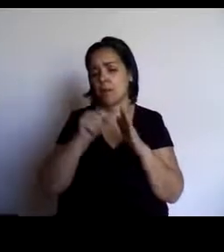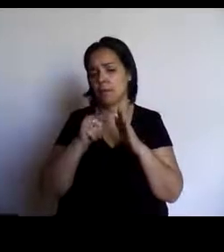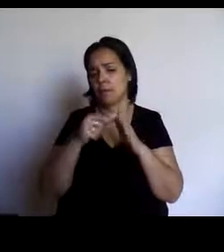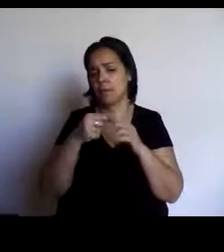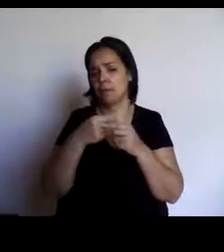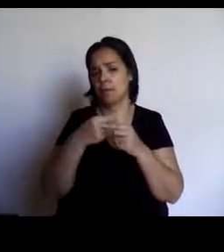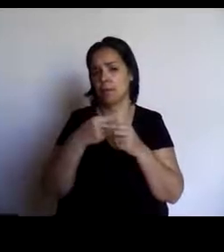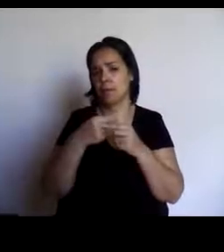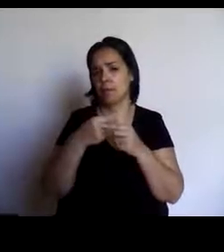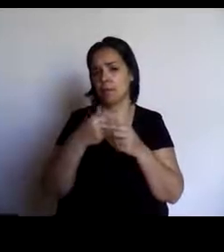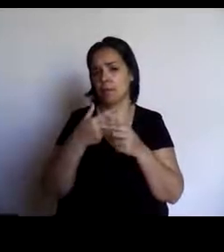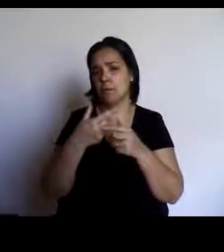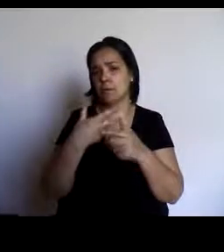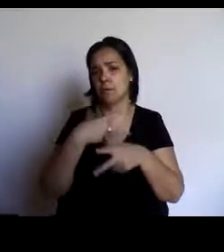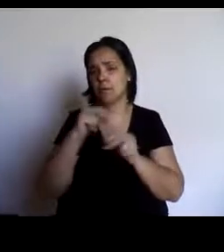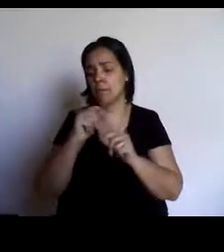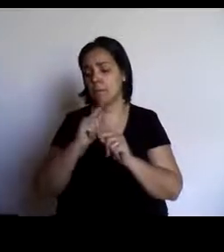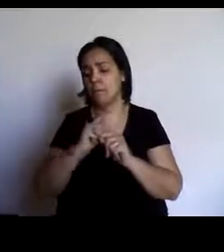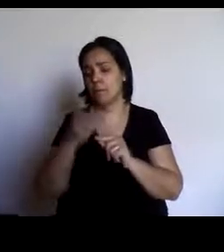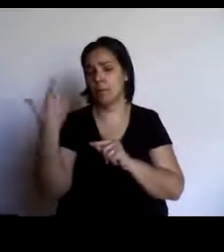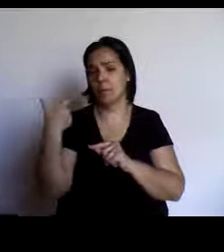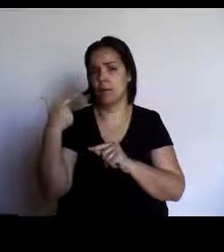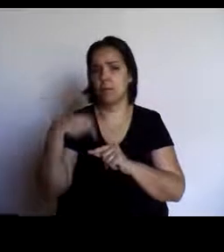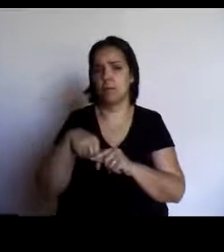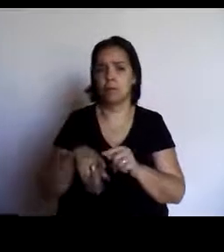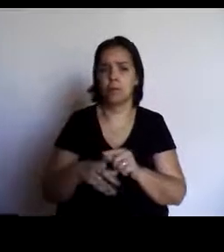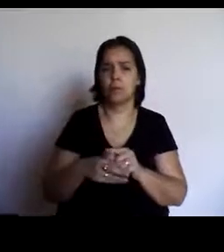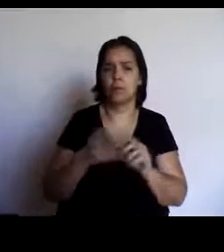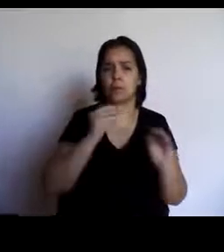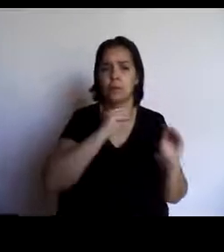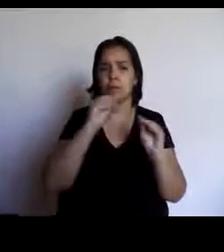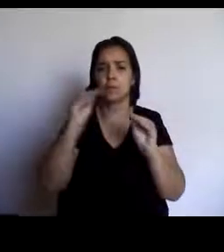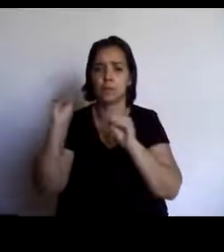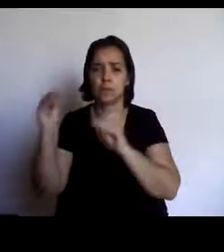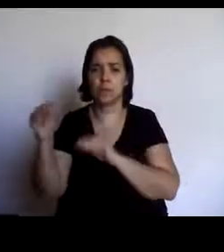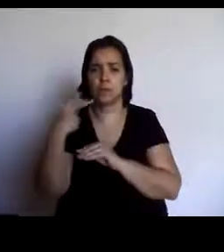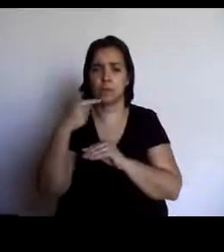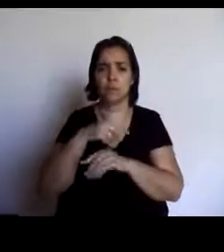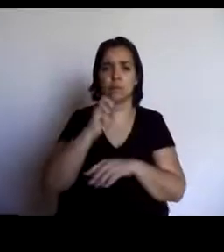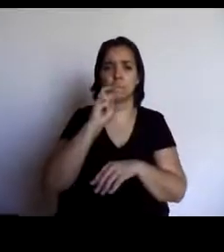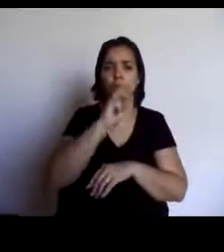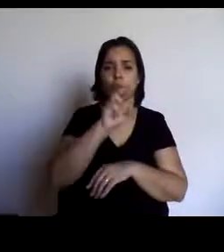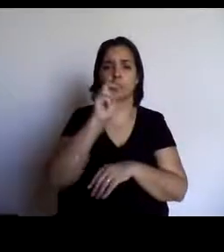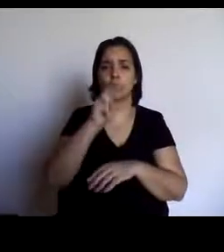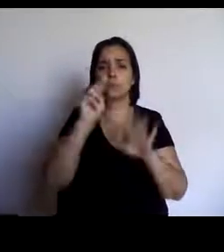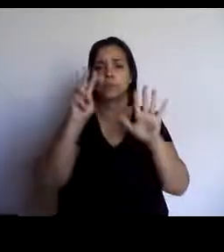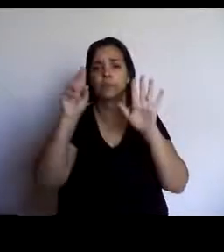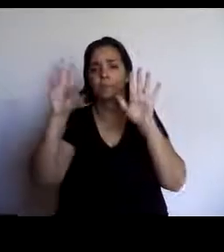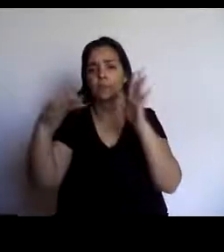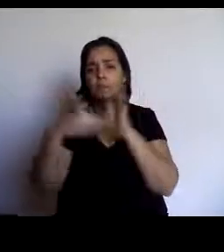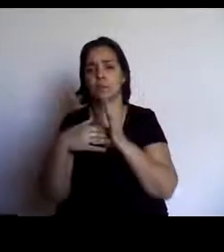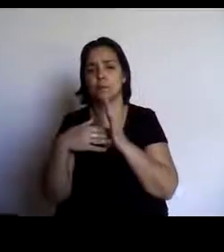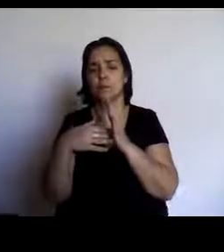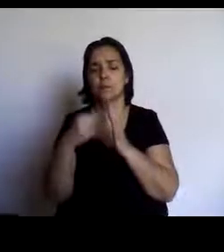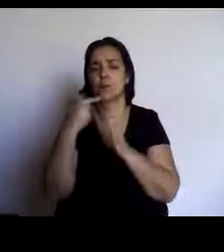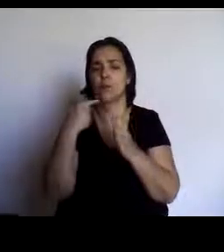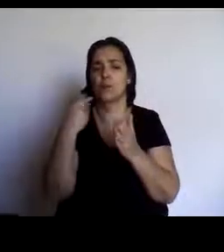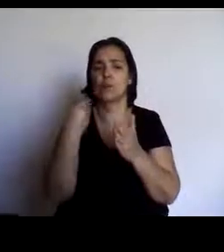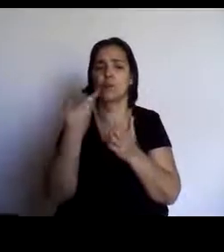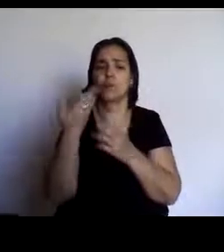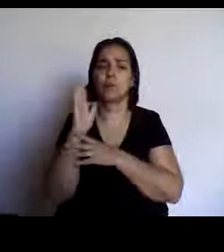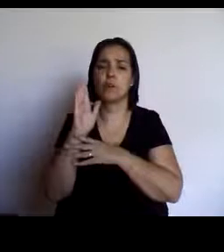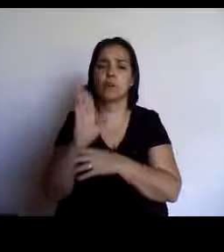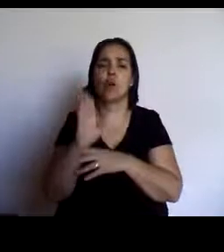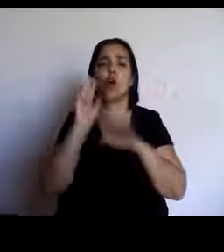Este proyecto en la parte de formación, en los cursos de capacitación para el empleo, tiene un presupuesto de 237.000 euros. Se van a ofrecer 8